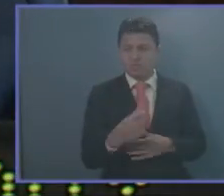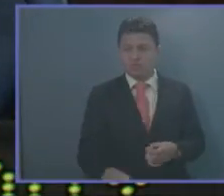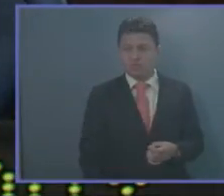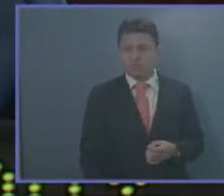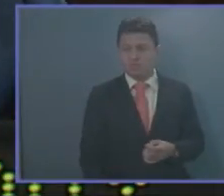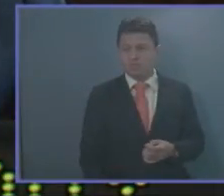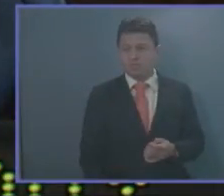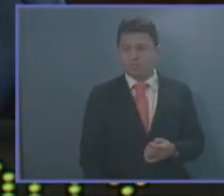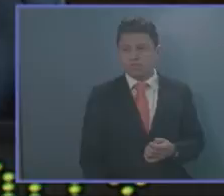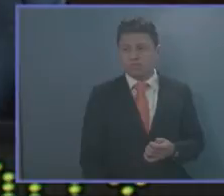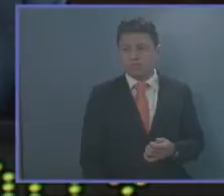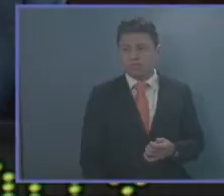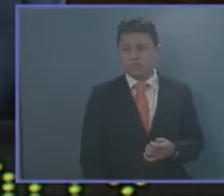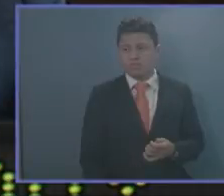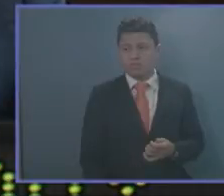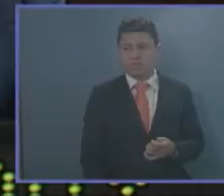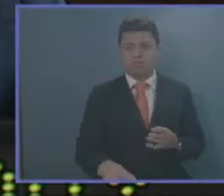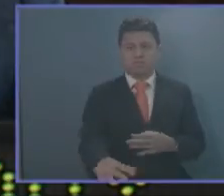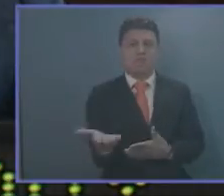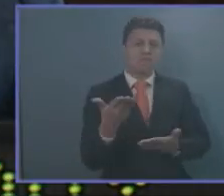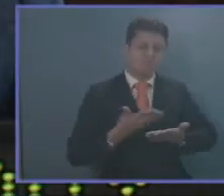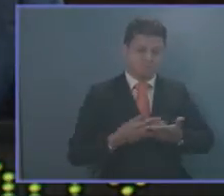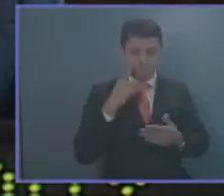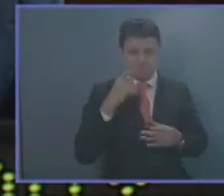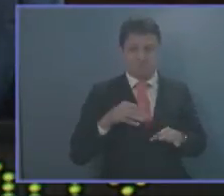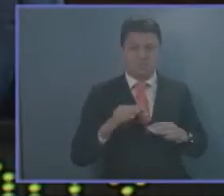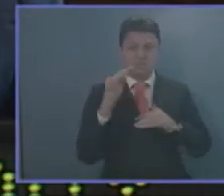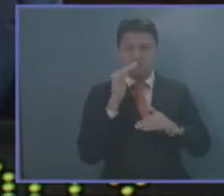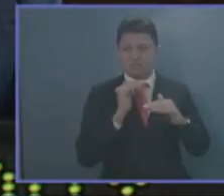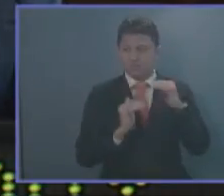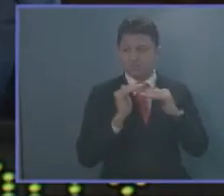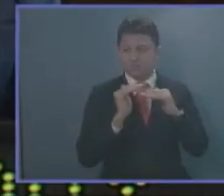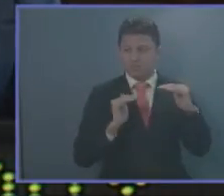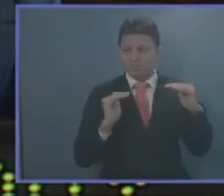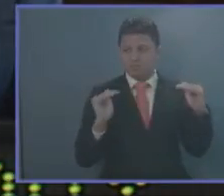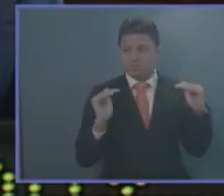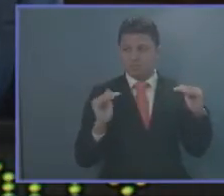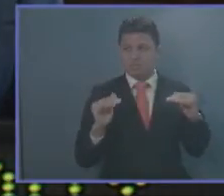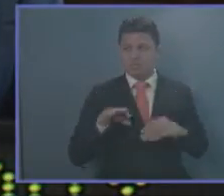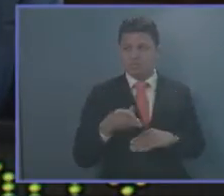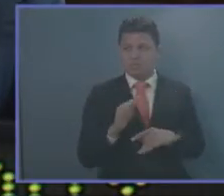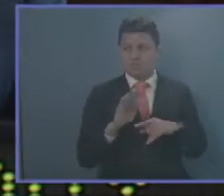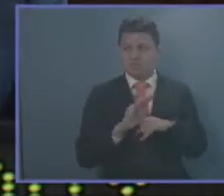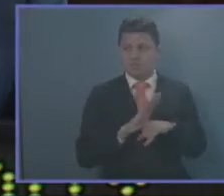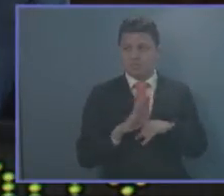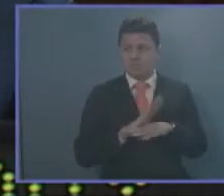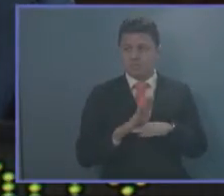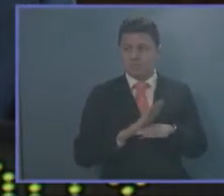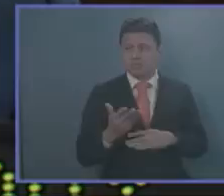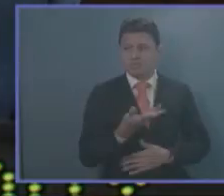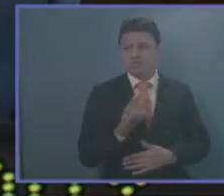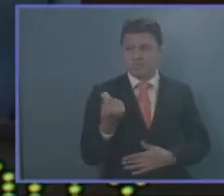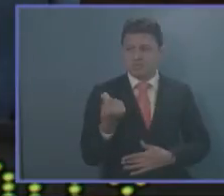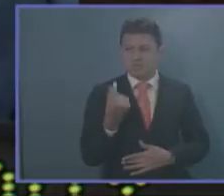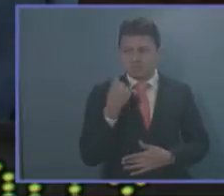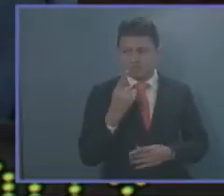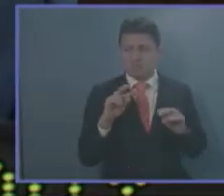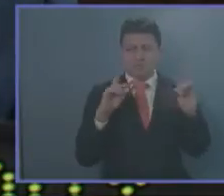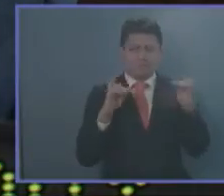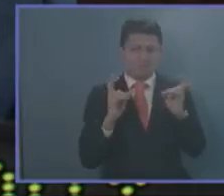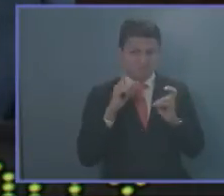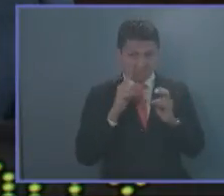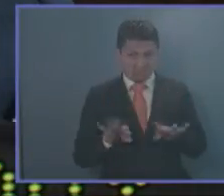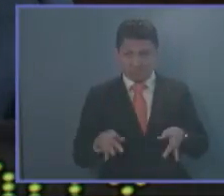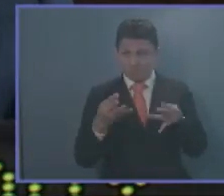desarrollo de este país. Tiene que haber un equilibrio y uso eficiente de los recursos. El tema de deforestación